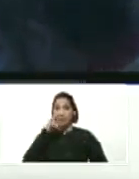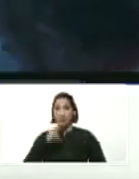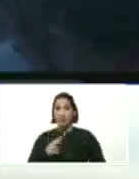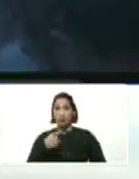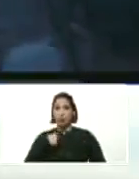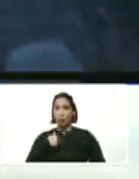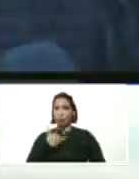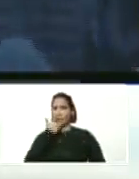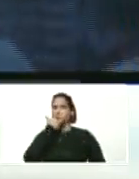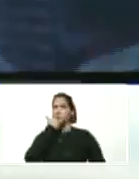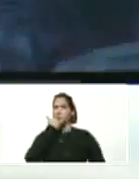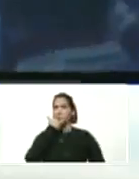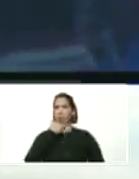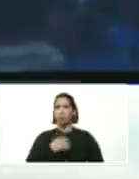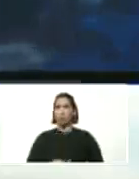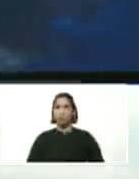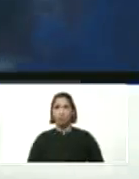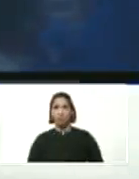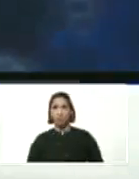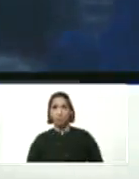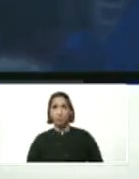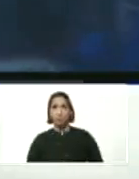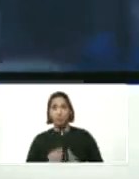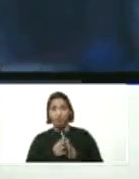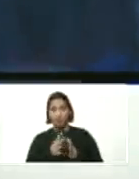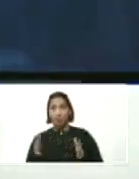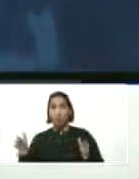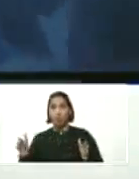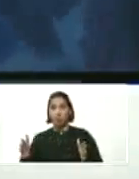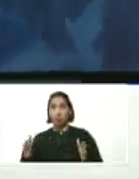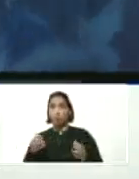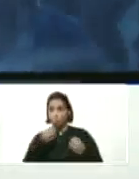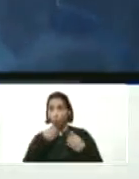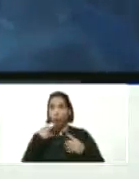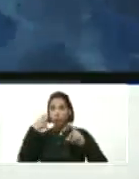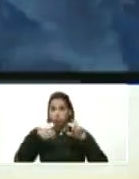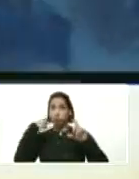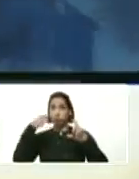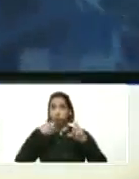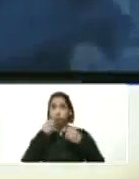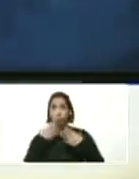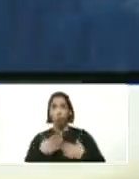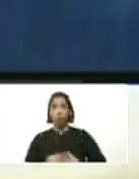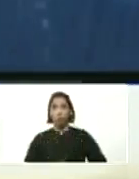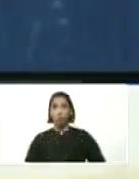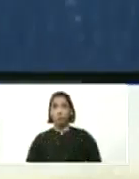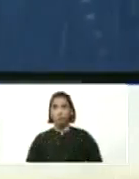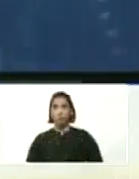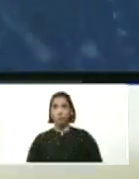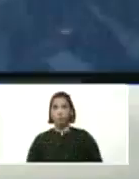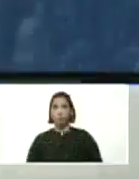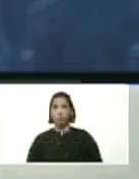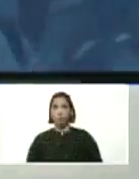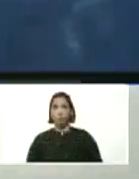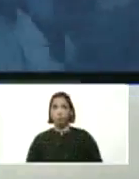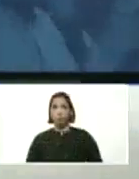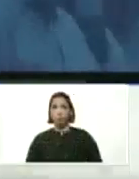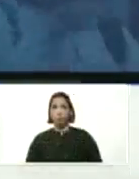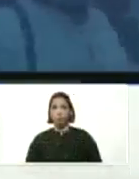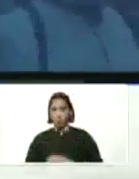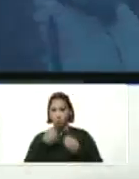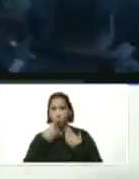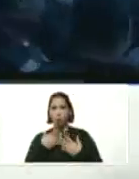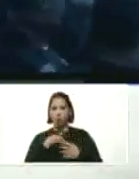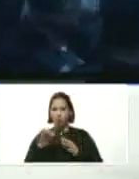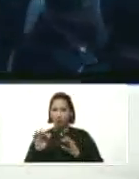un error. La serie es buena. Es buena, sin lugar a dudas. Muy bien